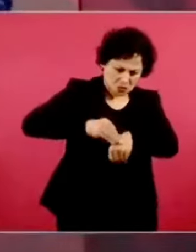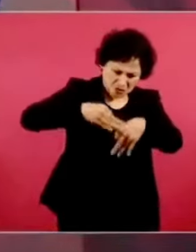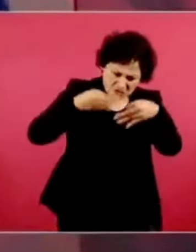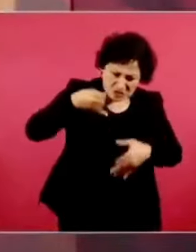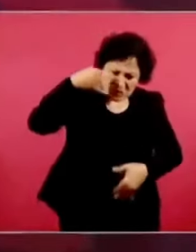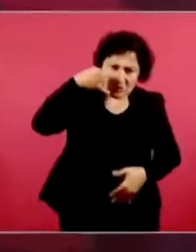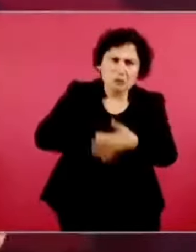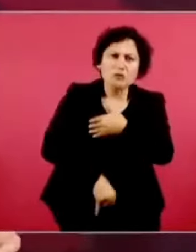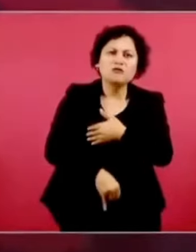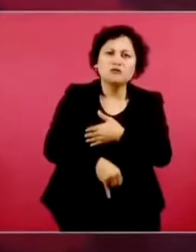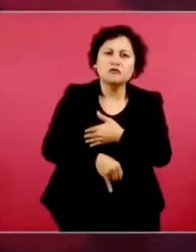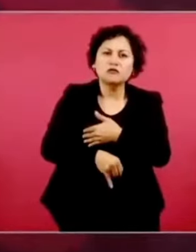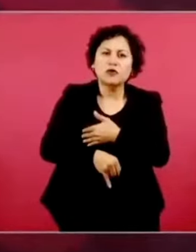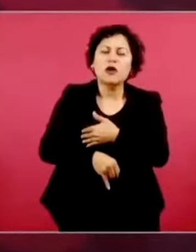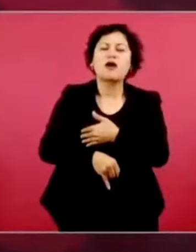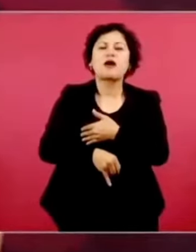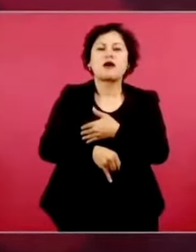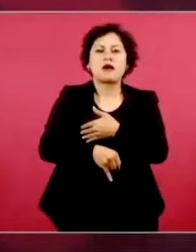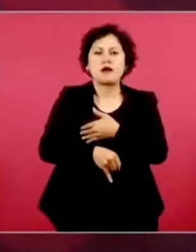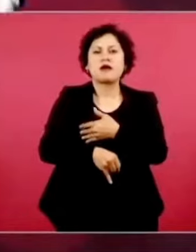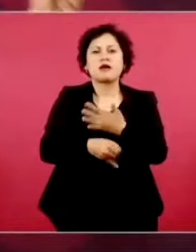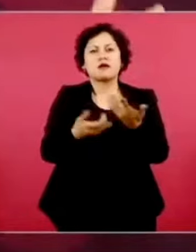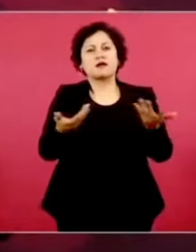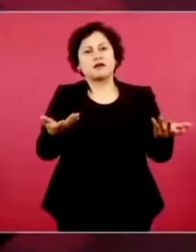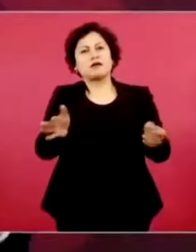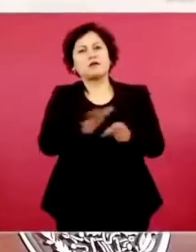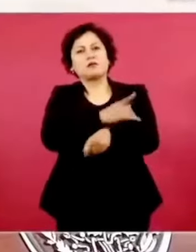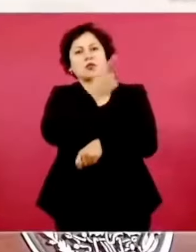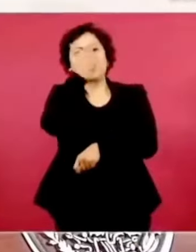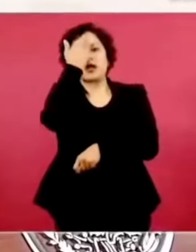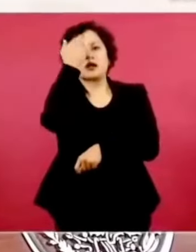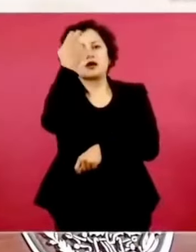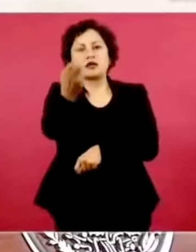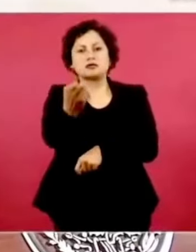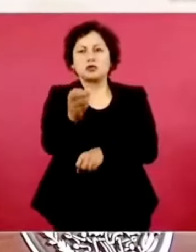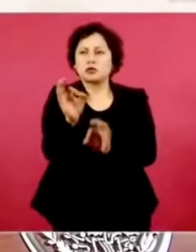¿Por qué estos resultados? ¿Cuál es el fundamento teórico?